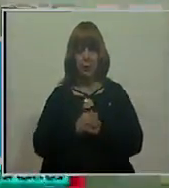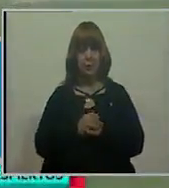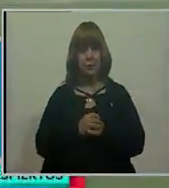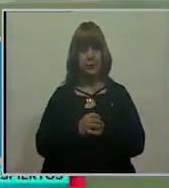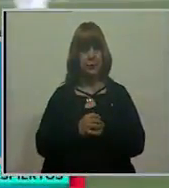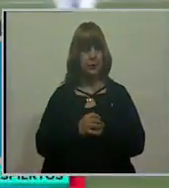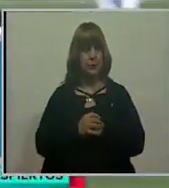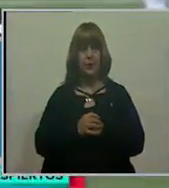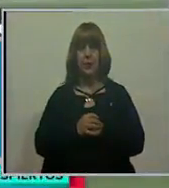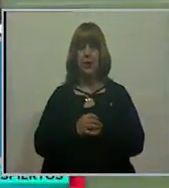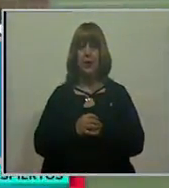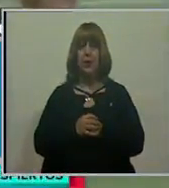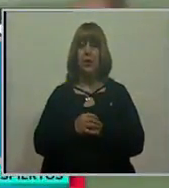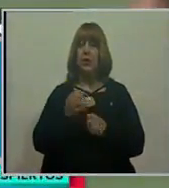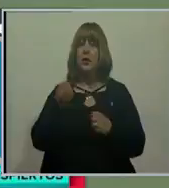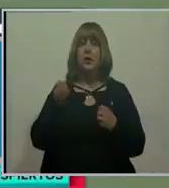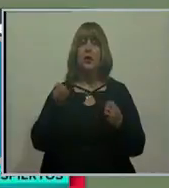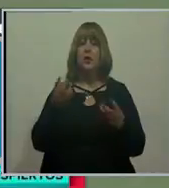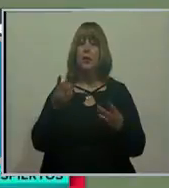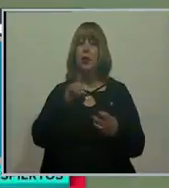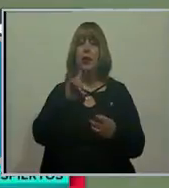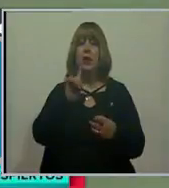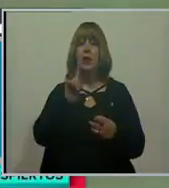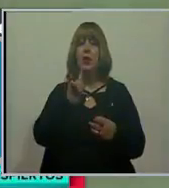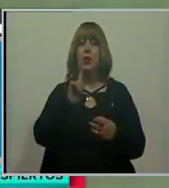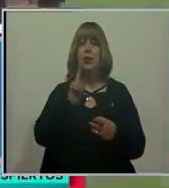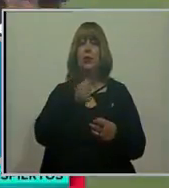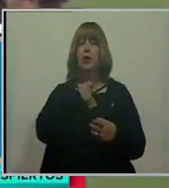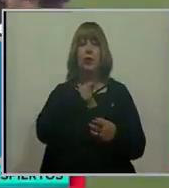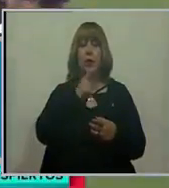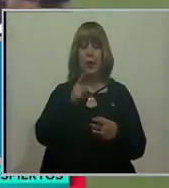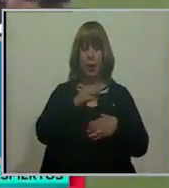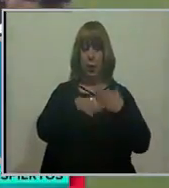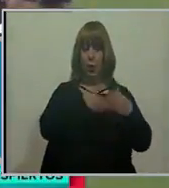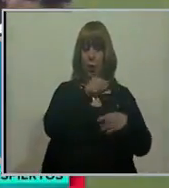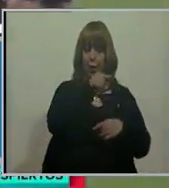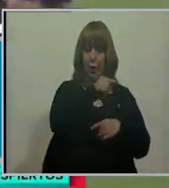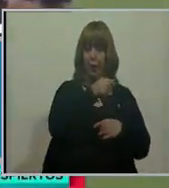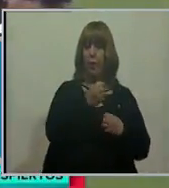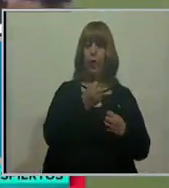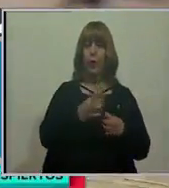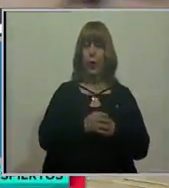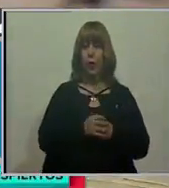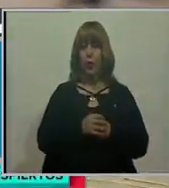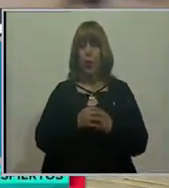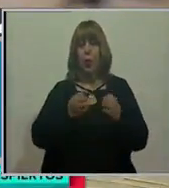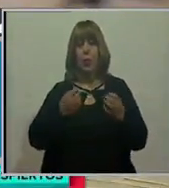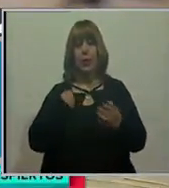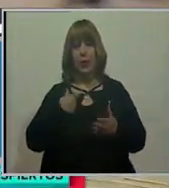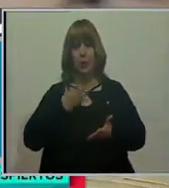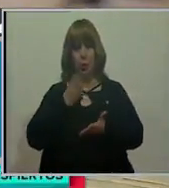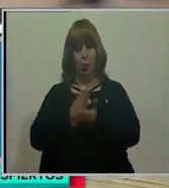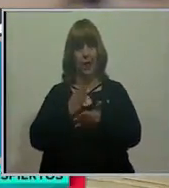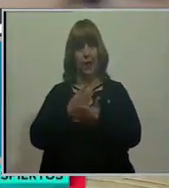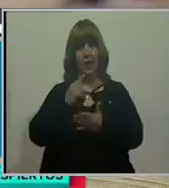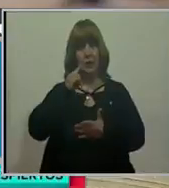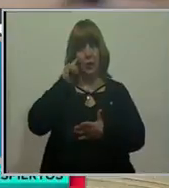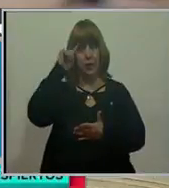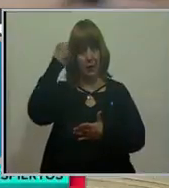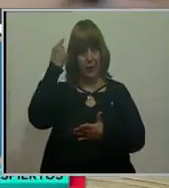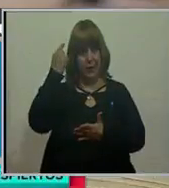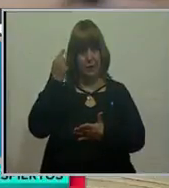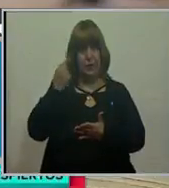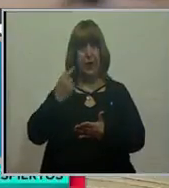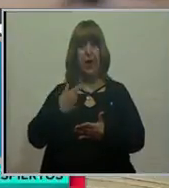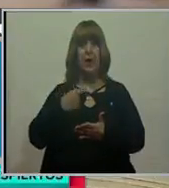¿Por qué no quieren jugarlo ahí? Porque esto, conforme al derecho internacional, conforme a